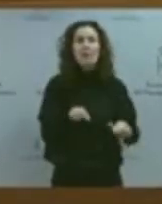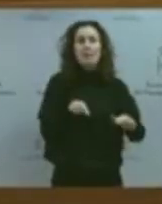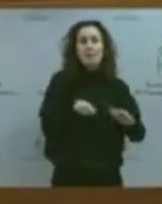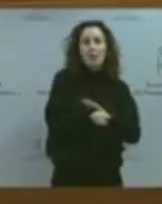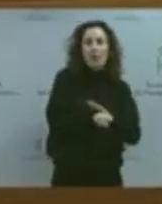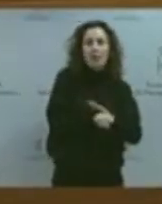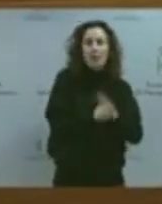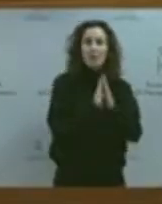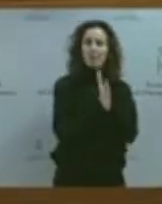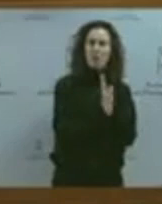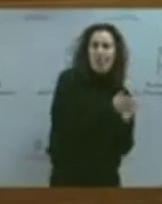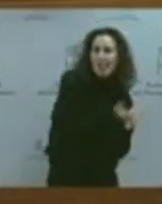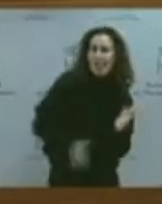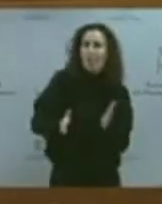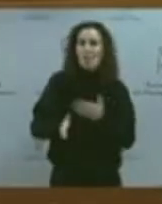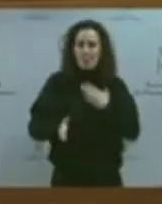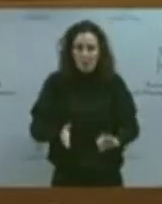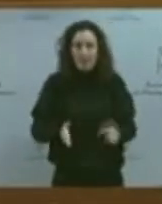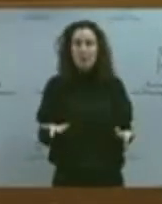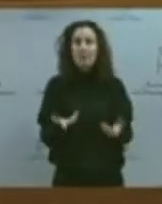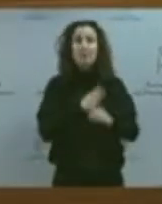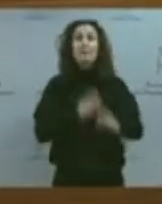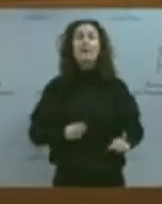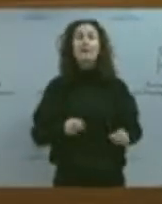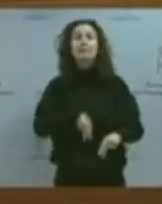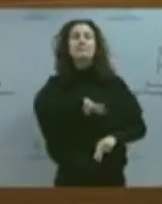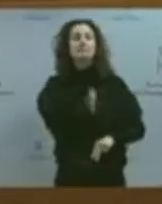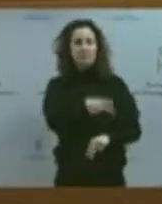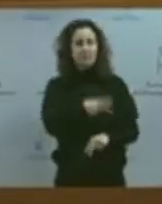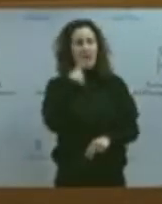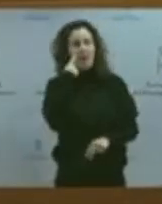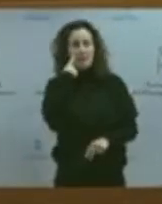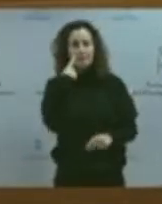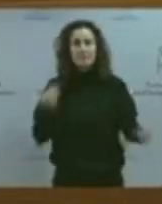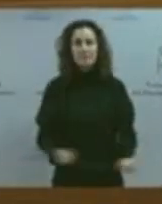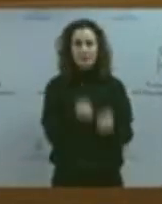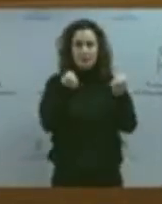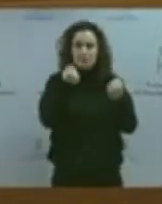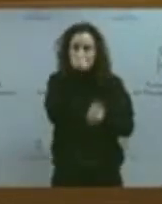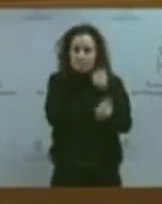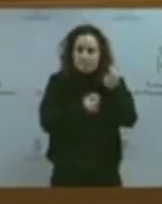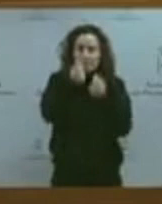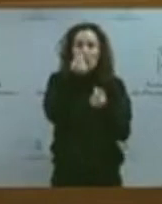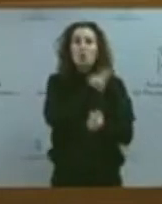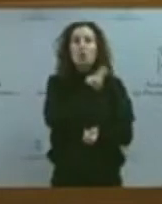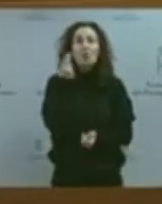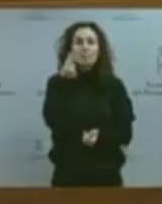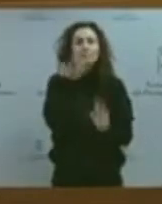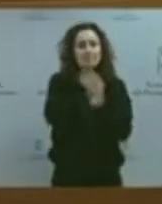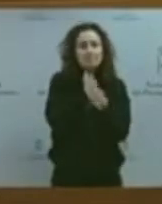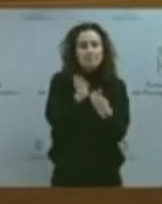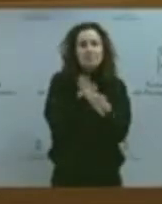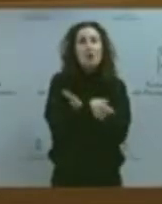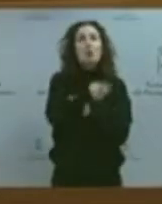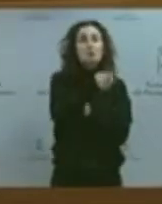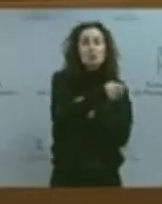su respuesta y después le contestaré. ¿Qué actuaciones concretas, qué compromisos concretos va a establecer usted con las familias de estos 4 centros que han